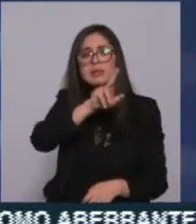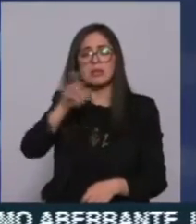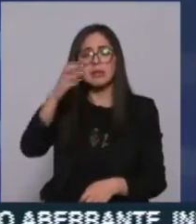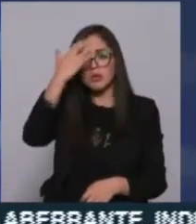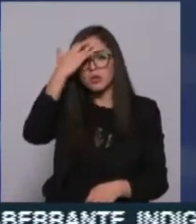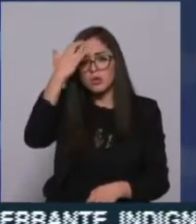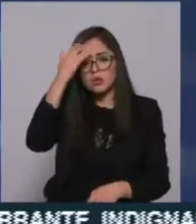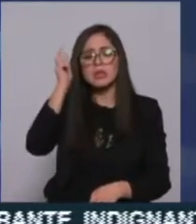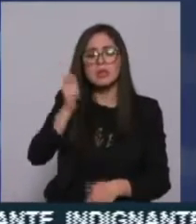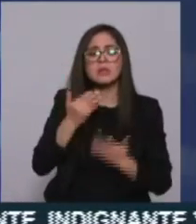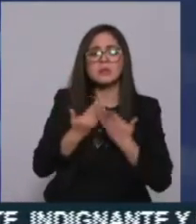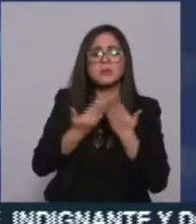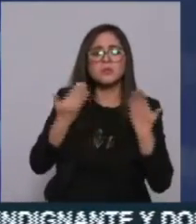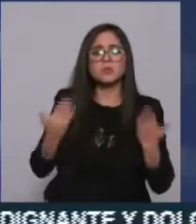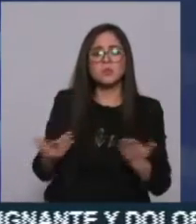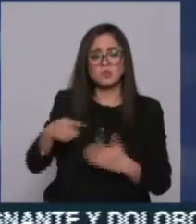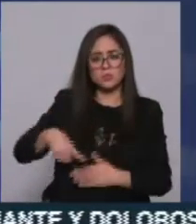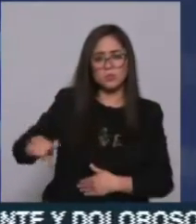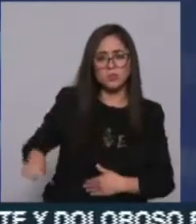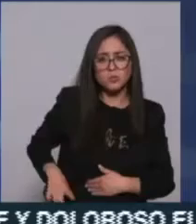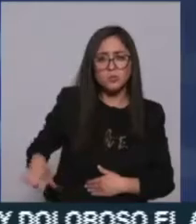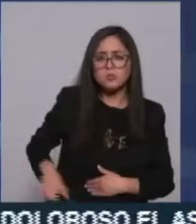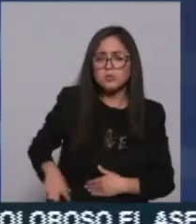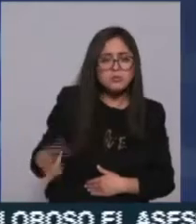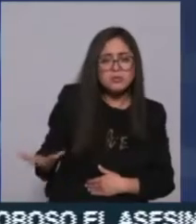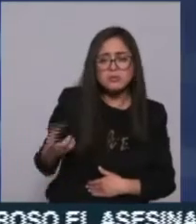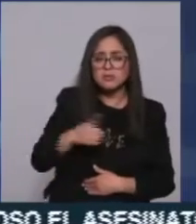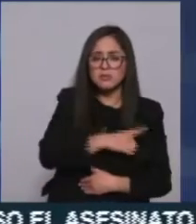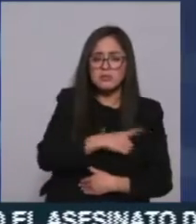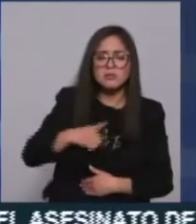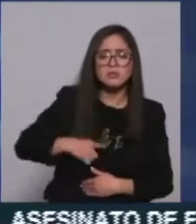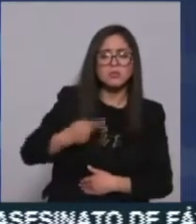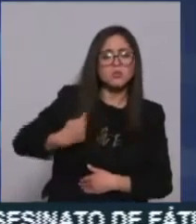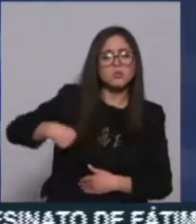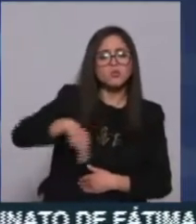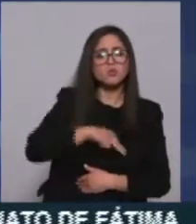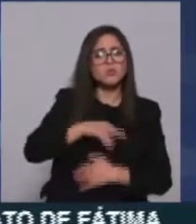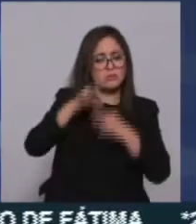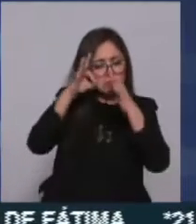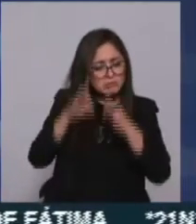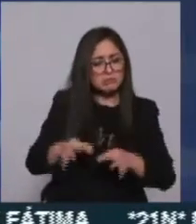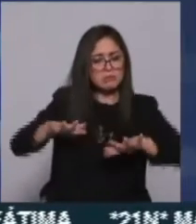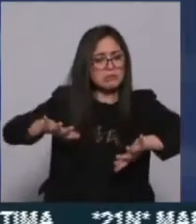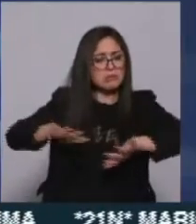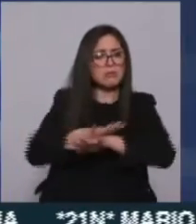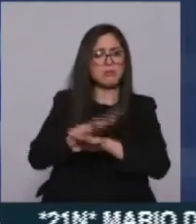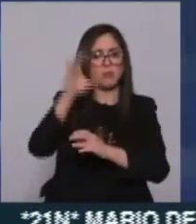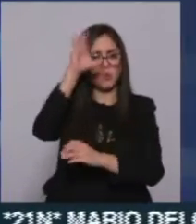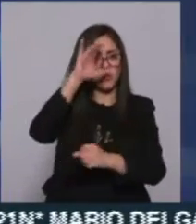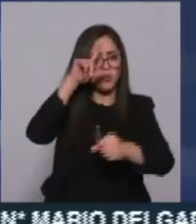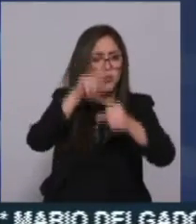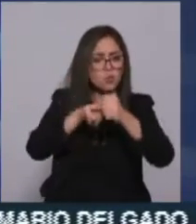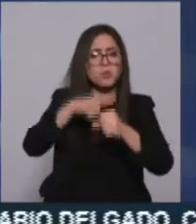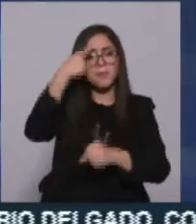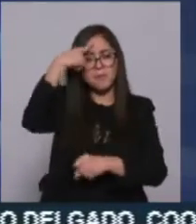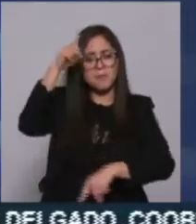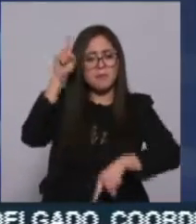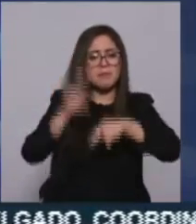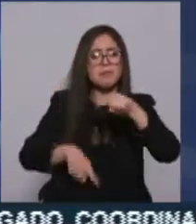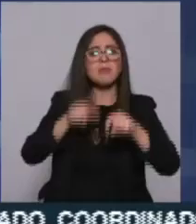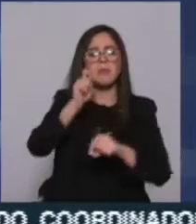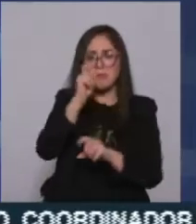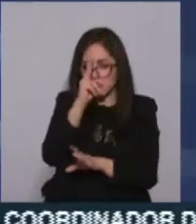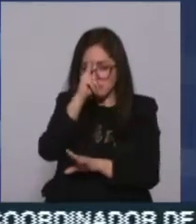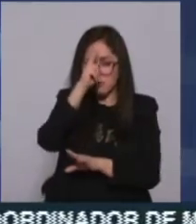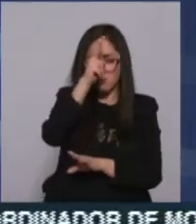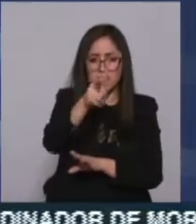actual gobierno de que al final de cuentas tenemos que establecer un cambio cultural en relación a la violencia de género. Esto